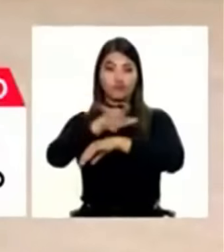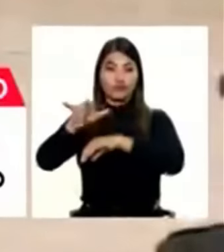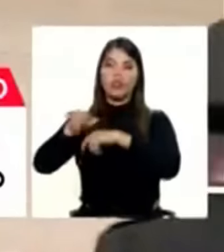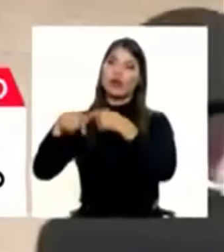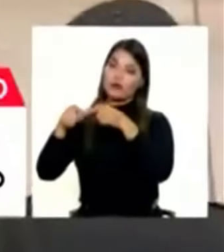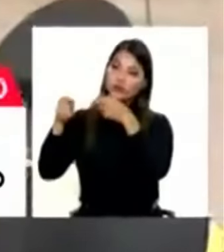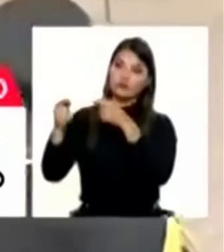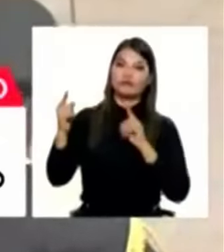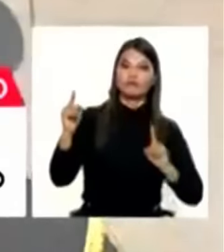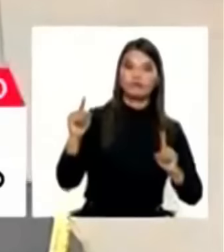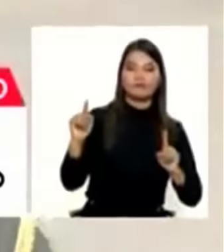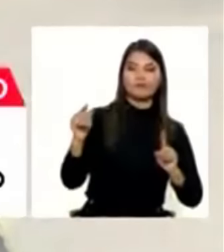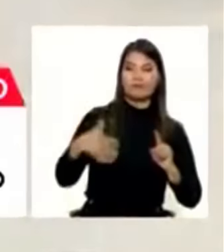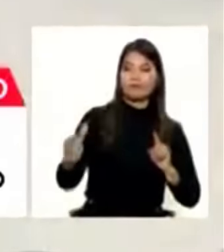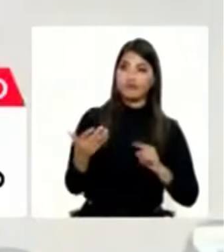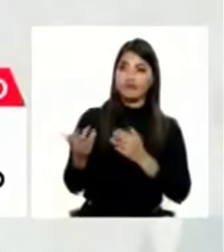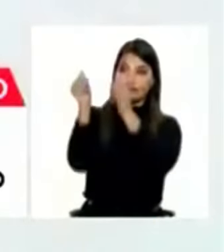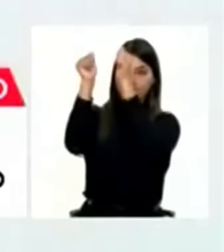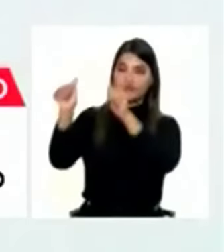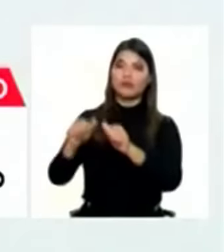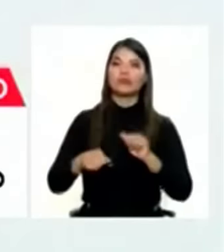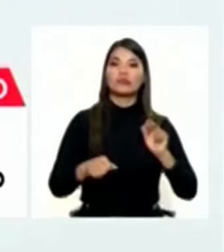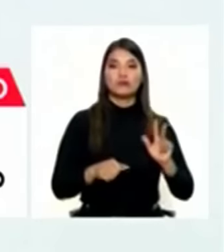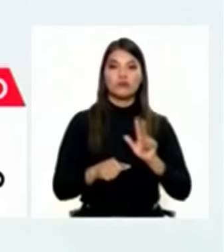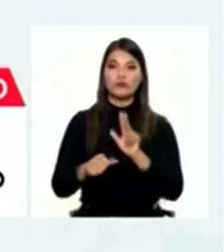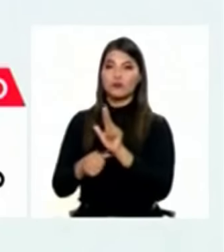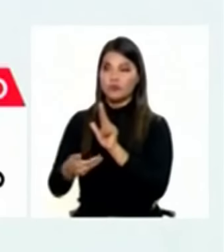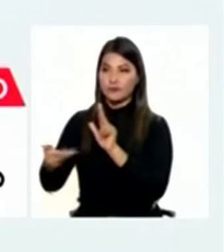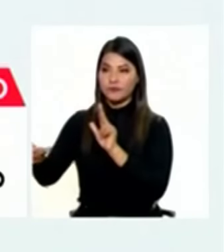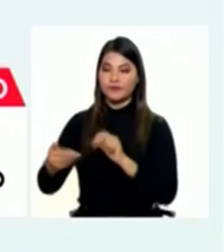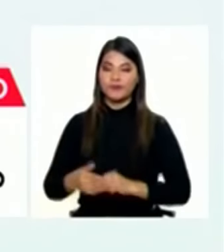hasta el mausoleo.